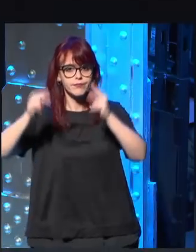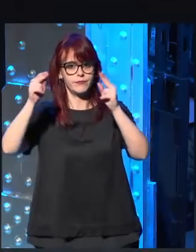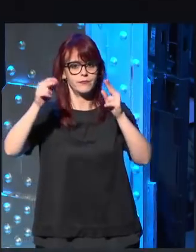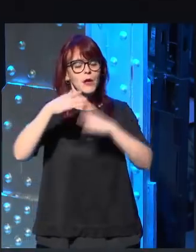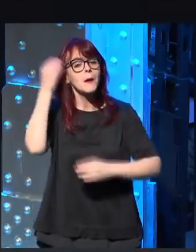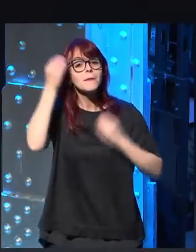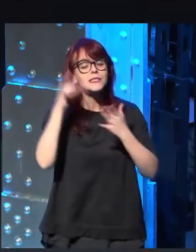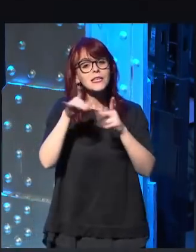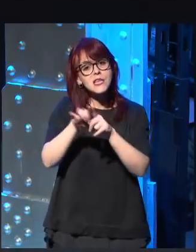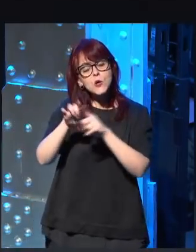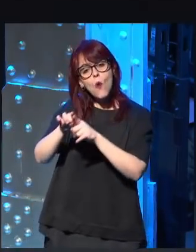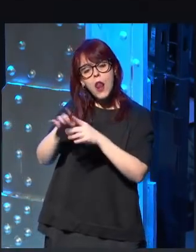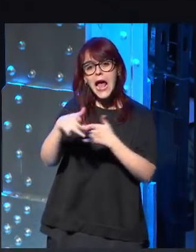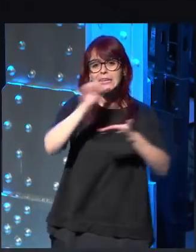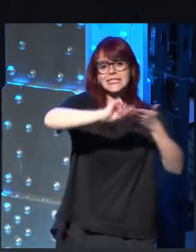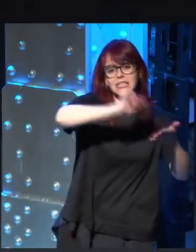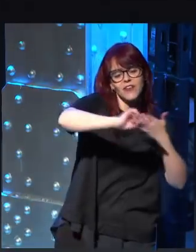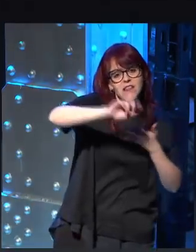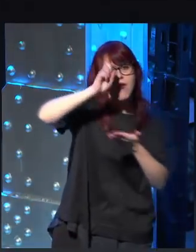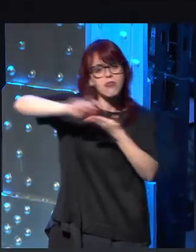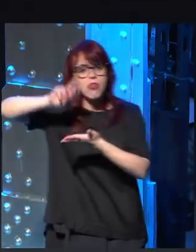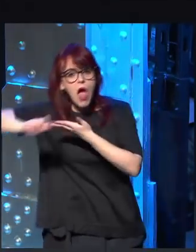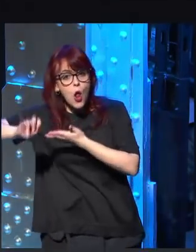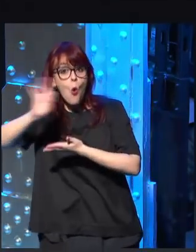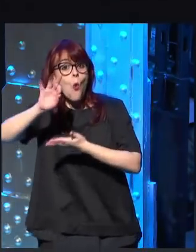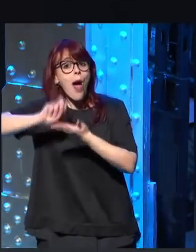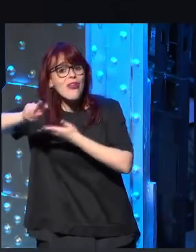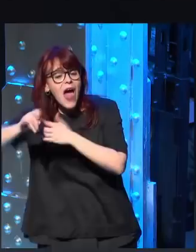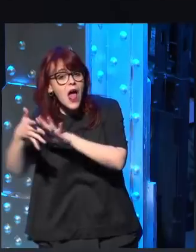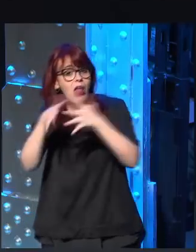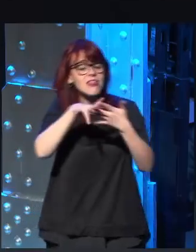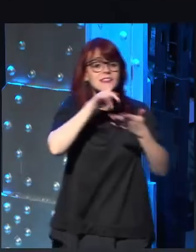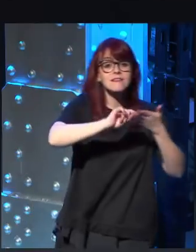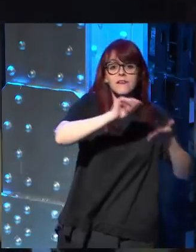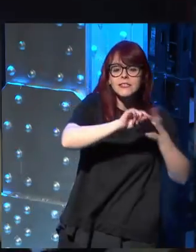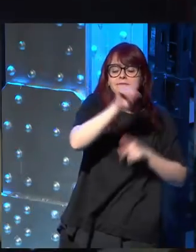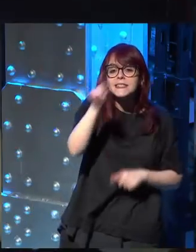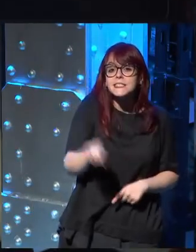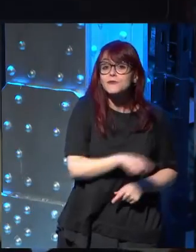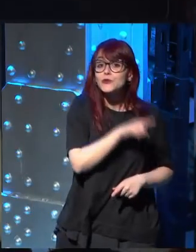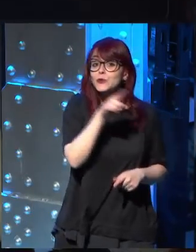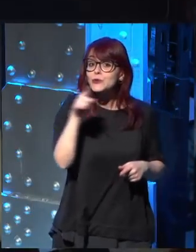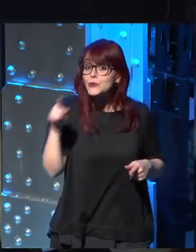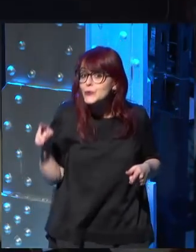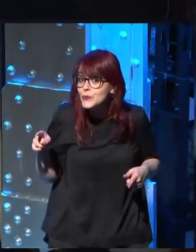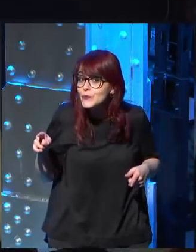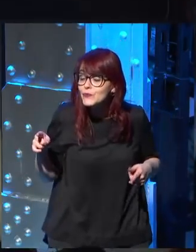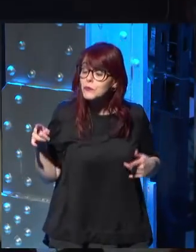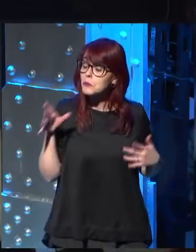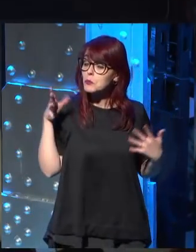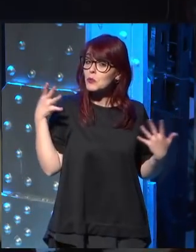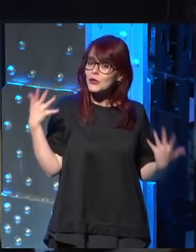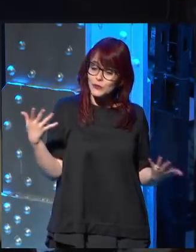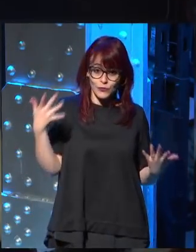estos escritores caminaran como escribían o escribieran como caminaban? Bueno, precisamente por eso, y